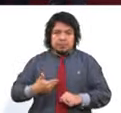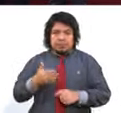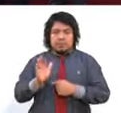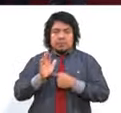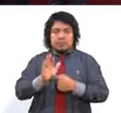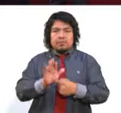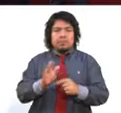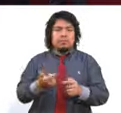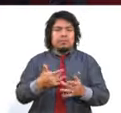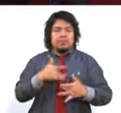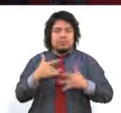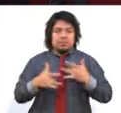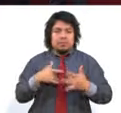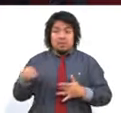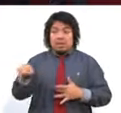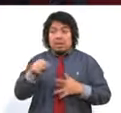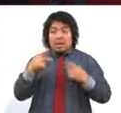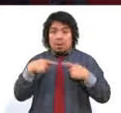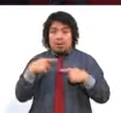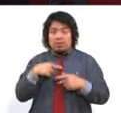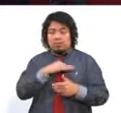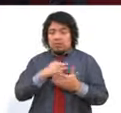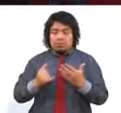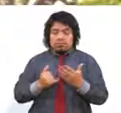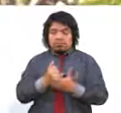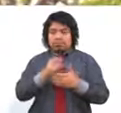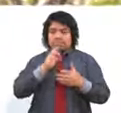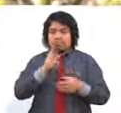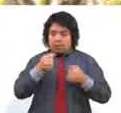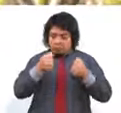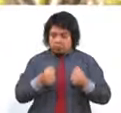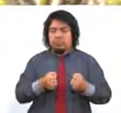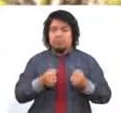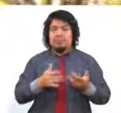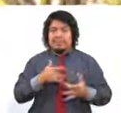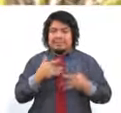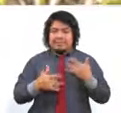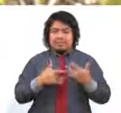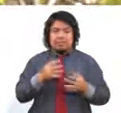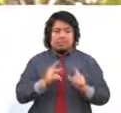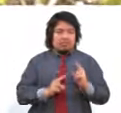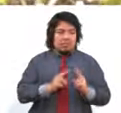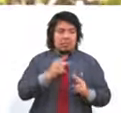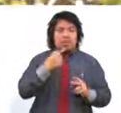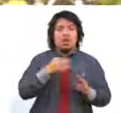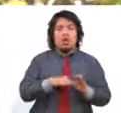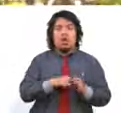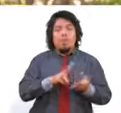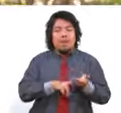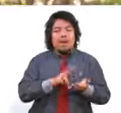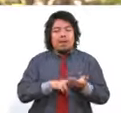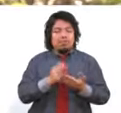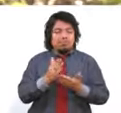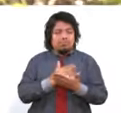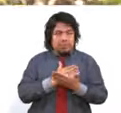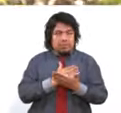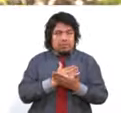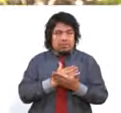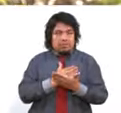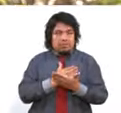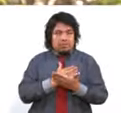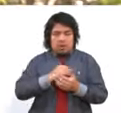hace es fortalecer la democracia. Es hacer más democracia con menos costo. Es generar